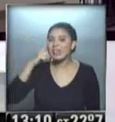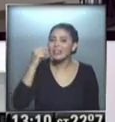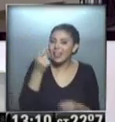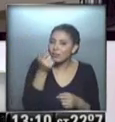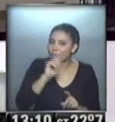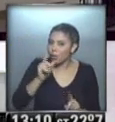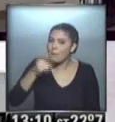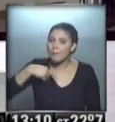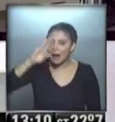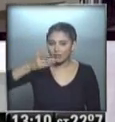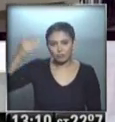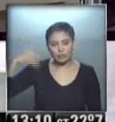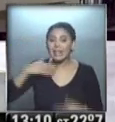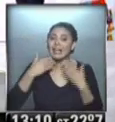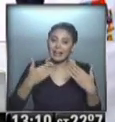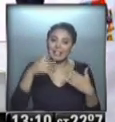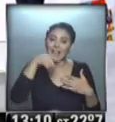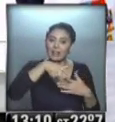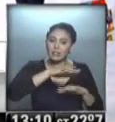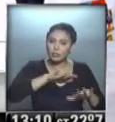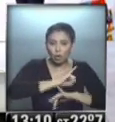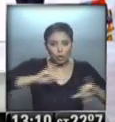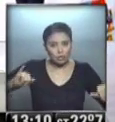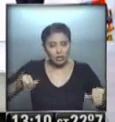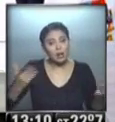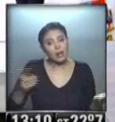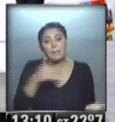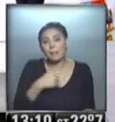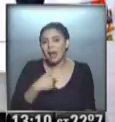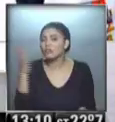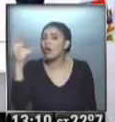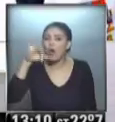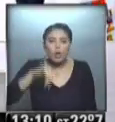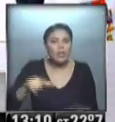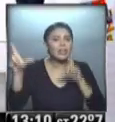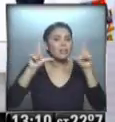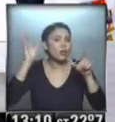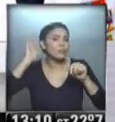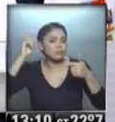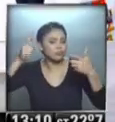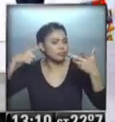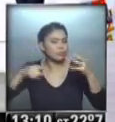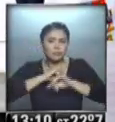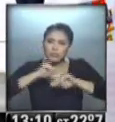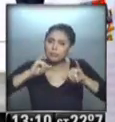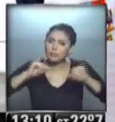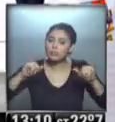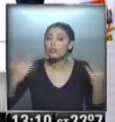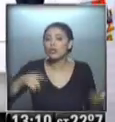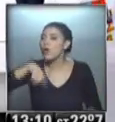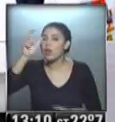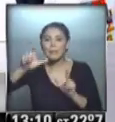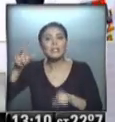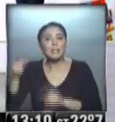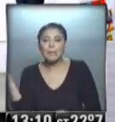días. Y gracias a la exposición pública de este caso, hay que decirlo, esta madre, hablando todos los días en los medios, está logrando que se vaya acercando otras